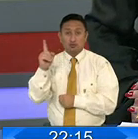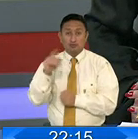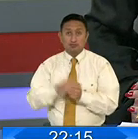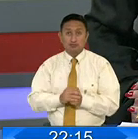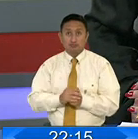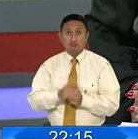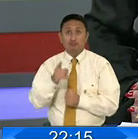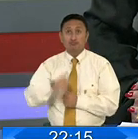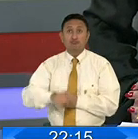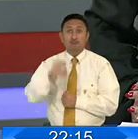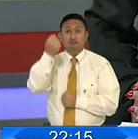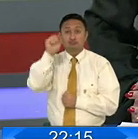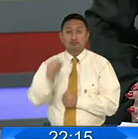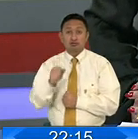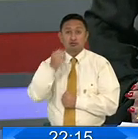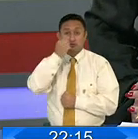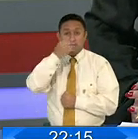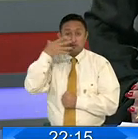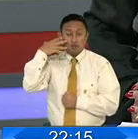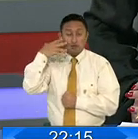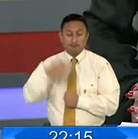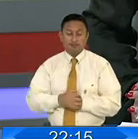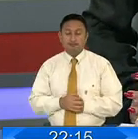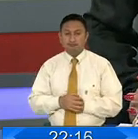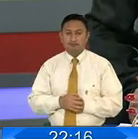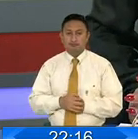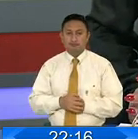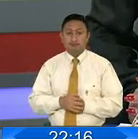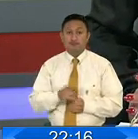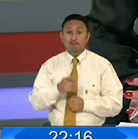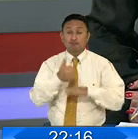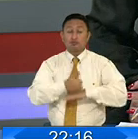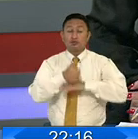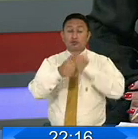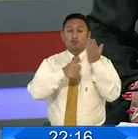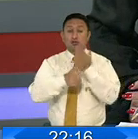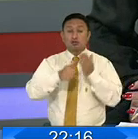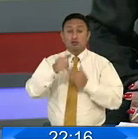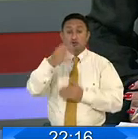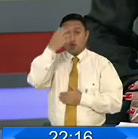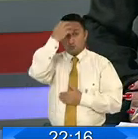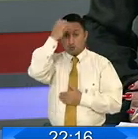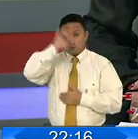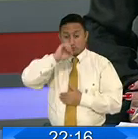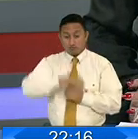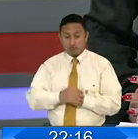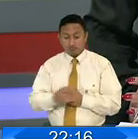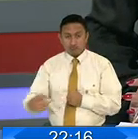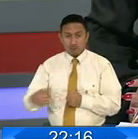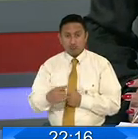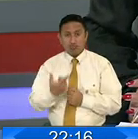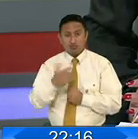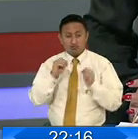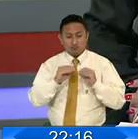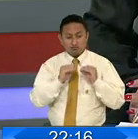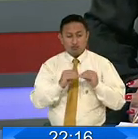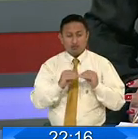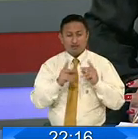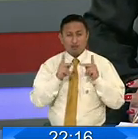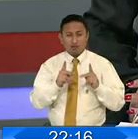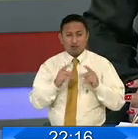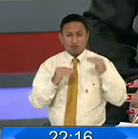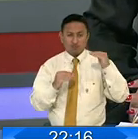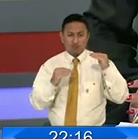2020-2021 en las regiones Sierra y Amazonía. Desde el Magisterio Nacional dicen que se deberán trabajar en una nivelación